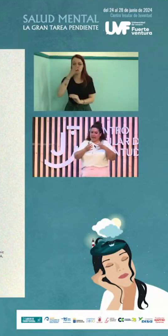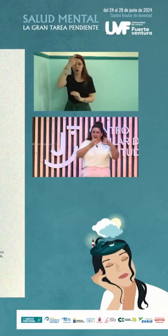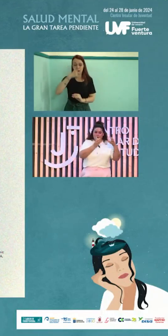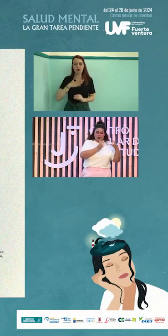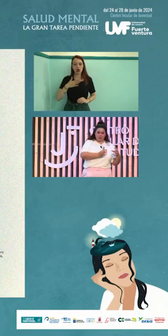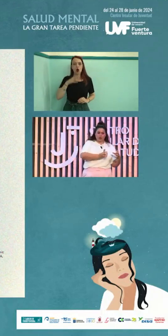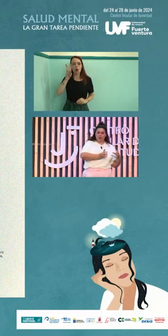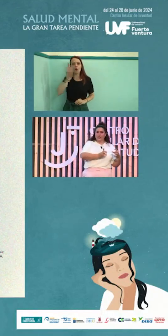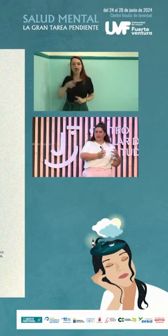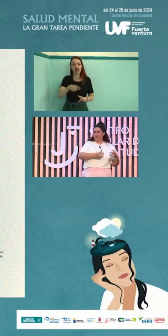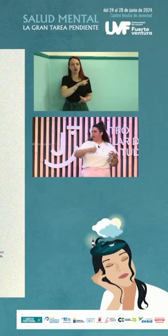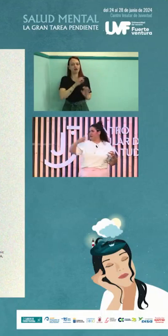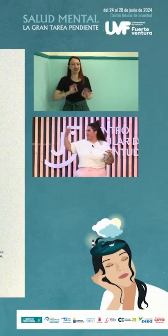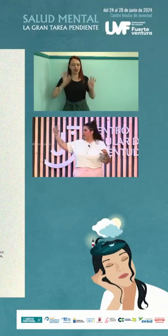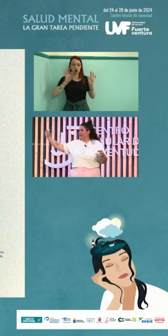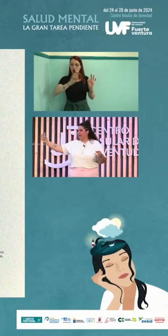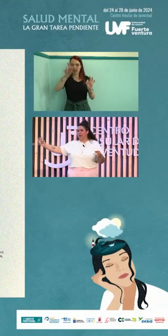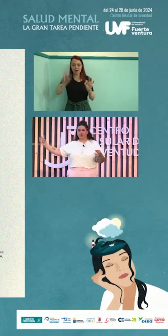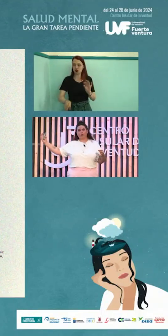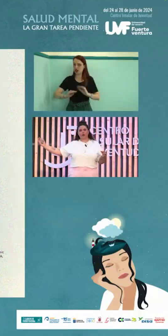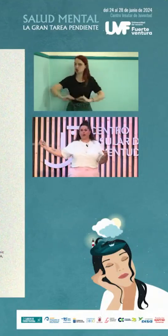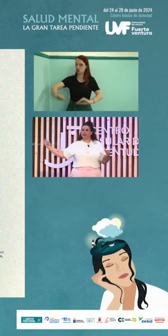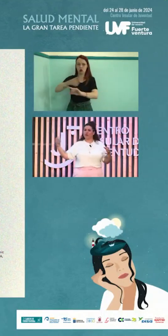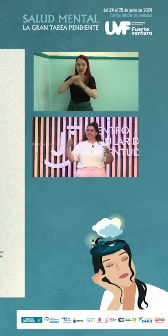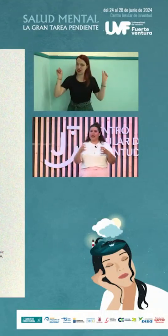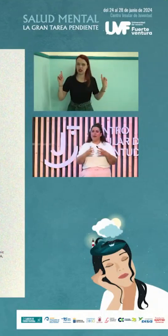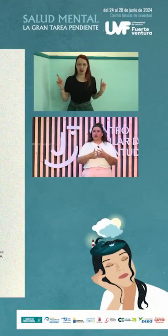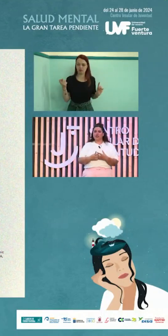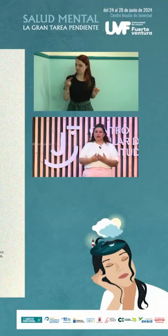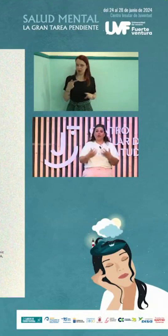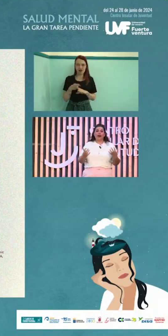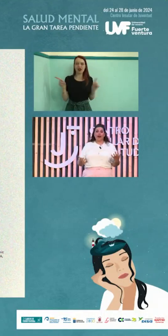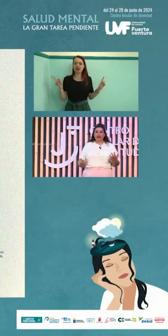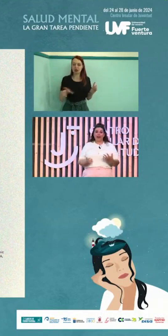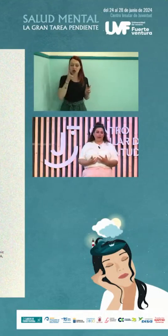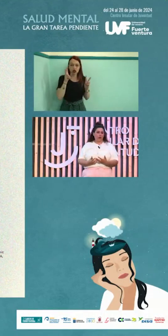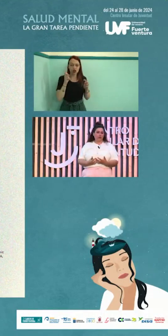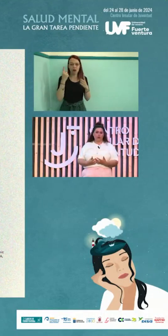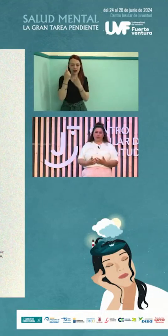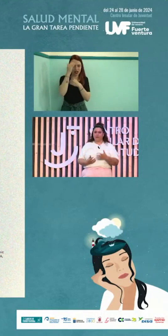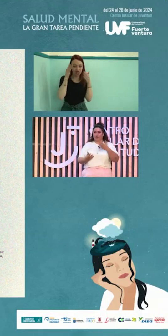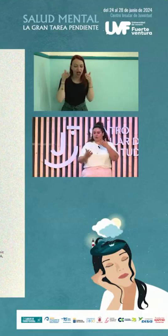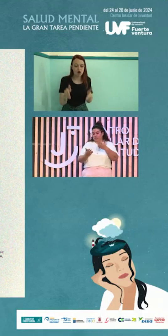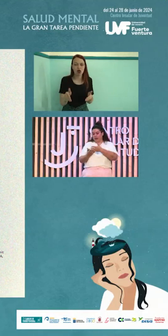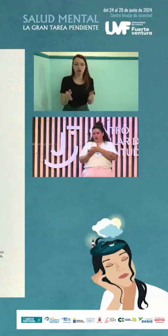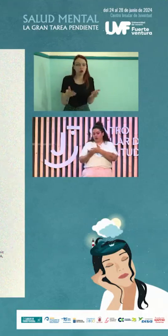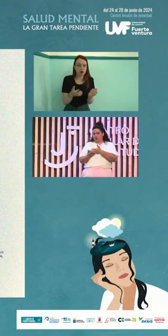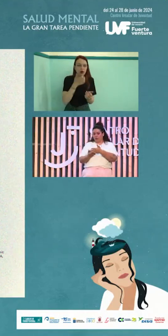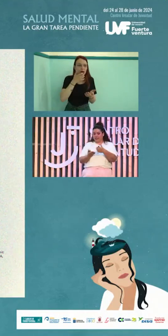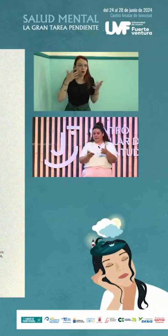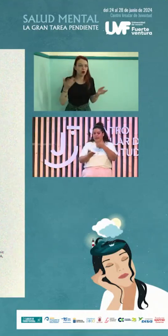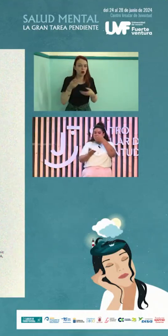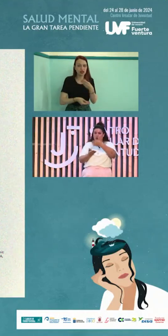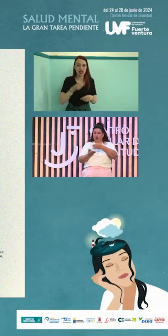venía de un caso muy concreto pero el de otra persona viene de un caso super concreto Entonces por eso el abordaje en cuanto por ejemplo se suele hacer como